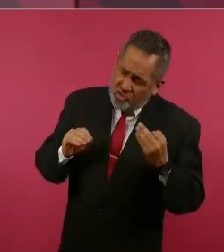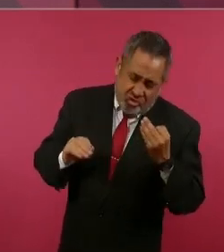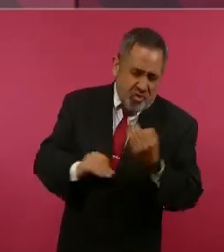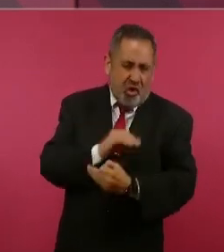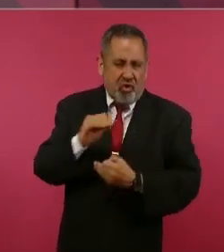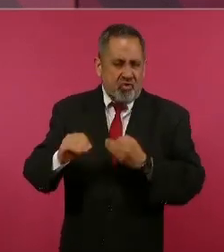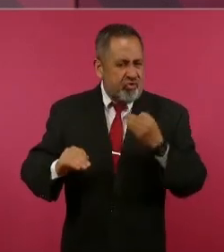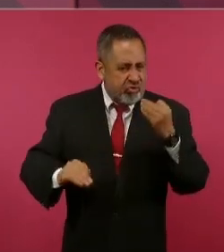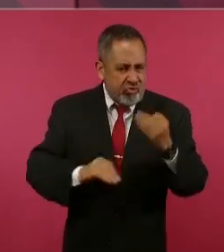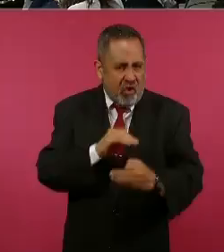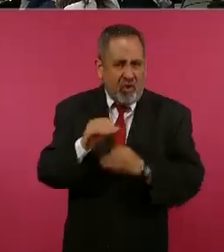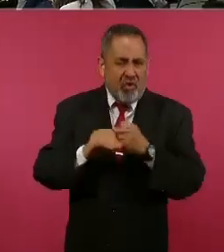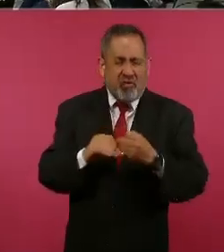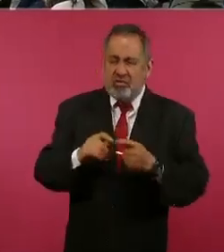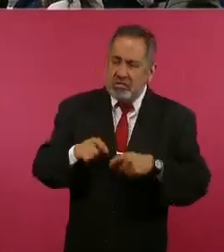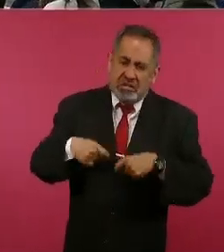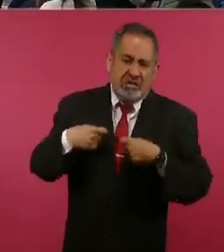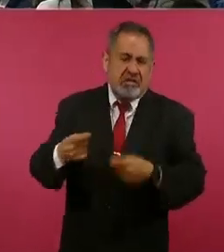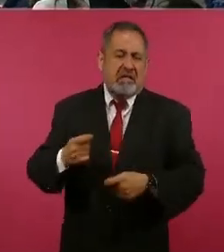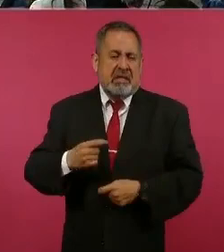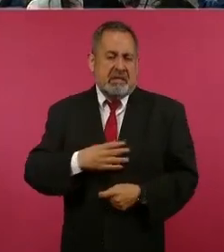un programa de bienestar.